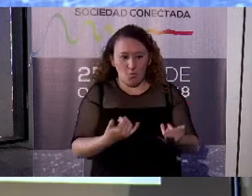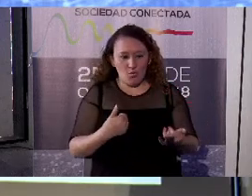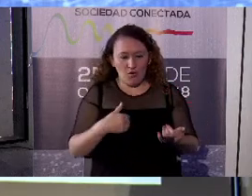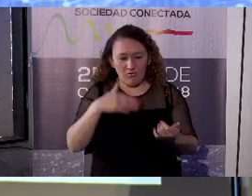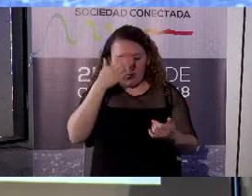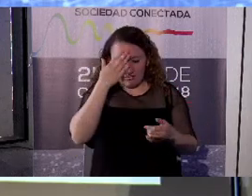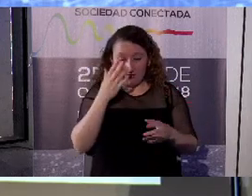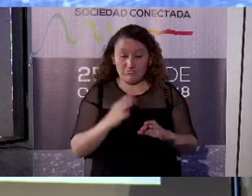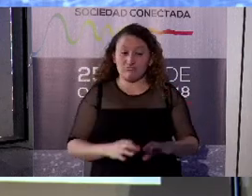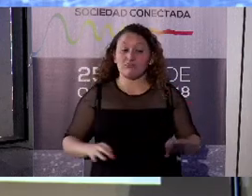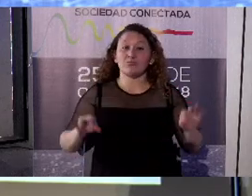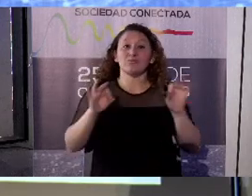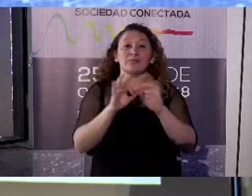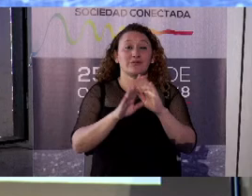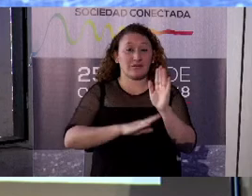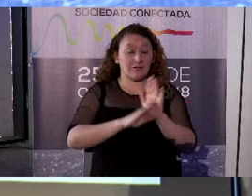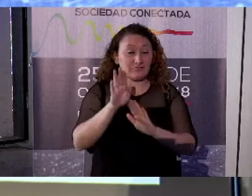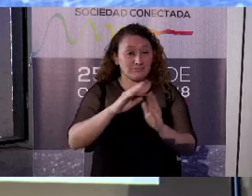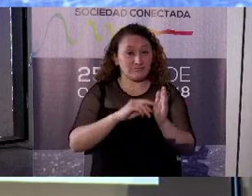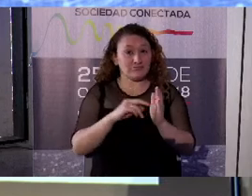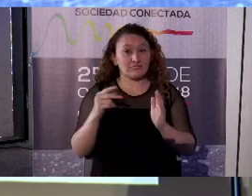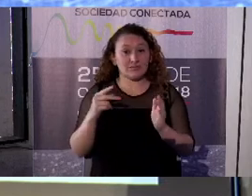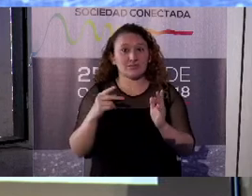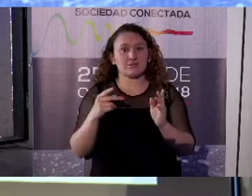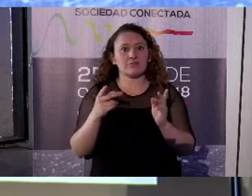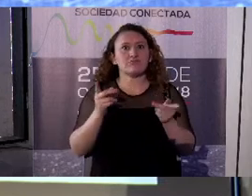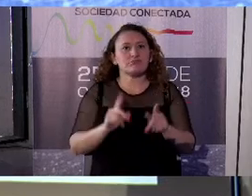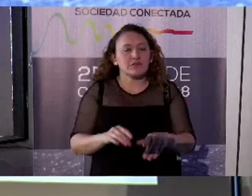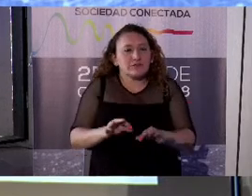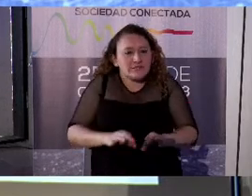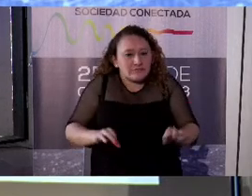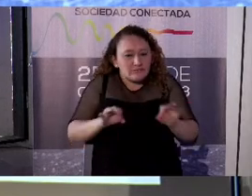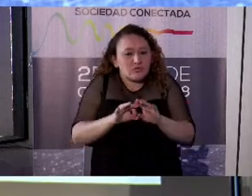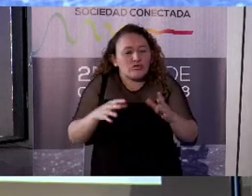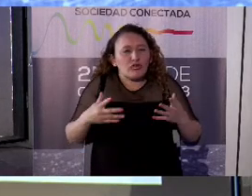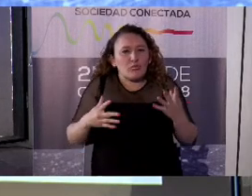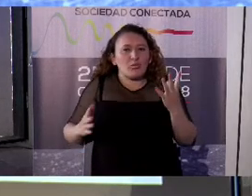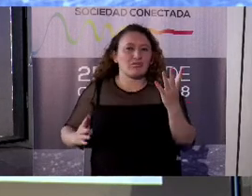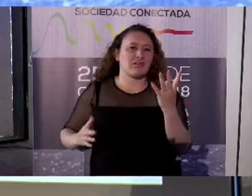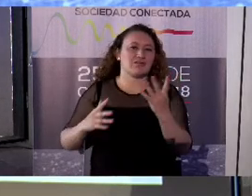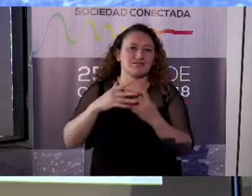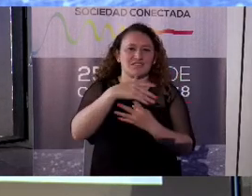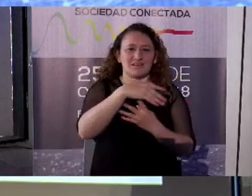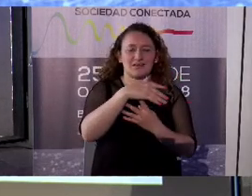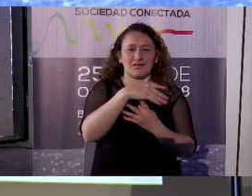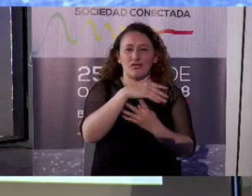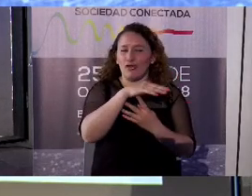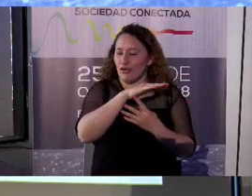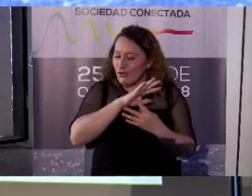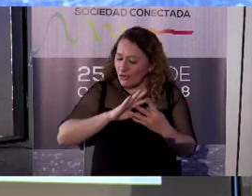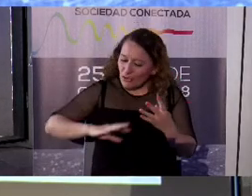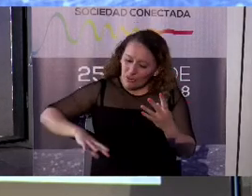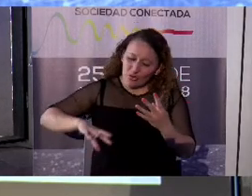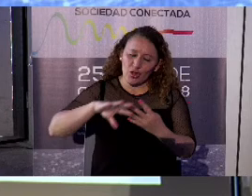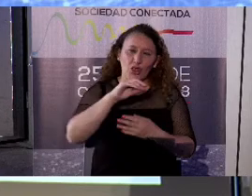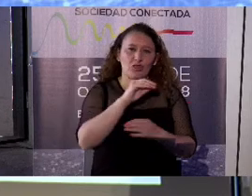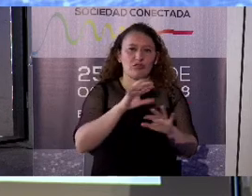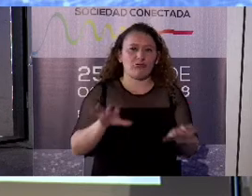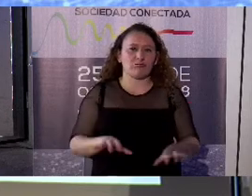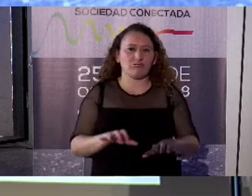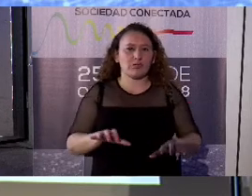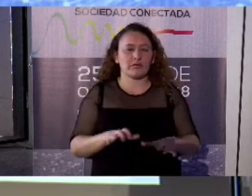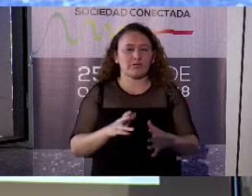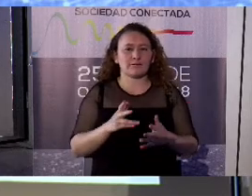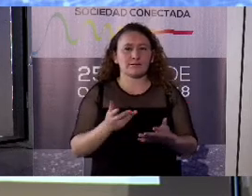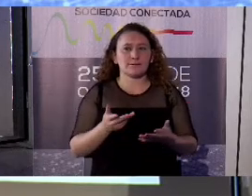es importante para el desarrollo tecnológico sino que también es transversal a todas las actividades que hacemos esto quiere